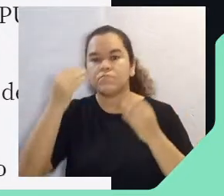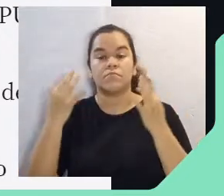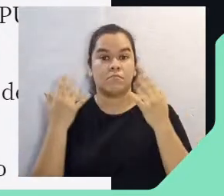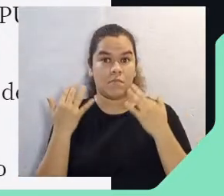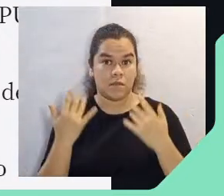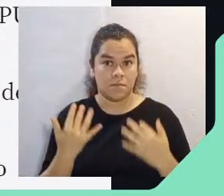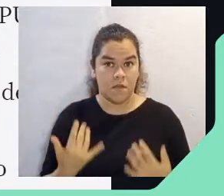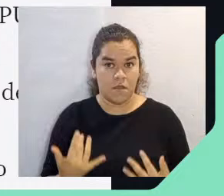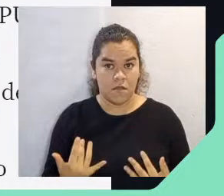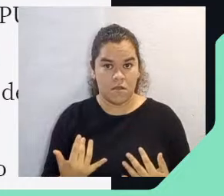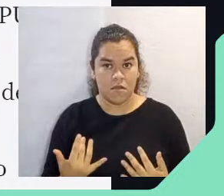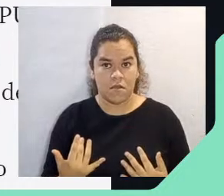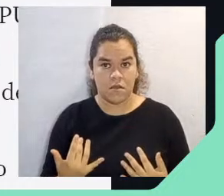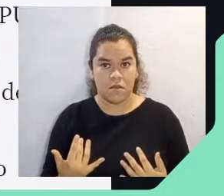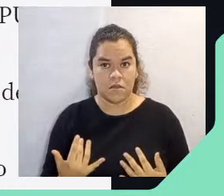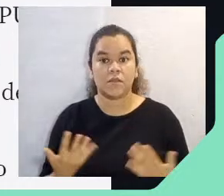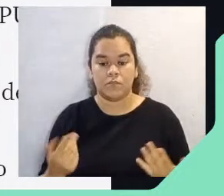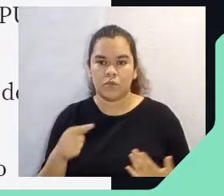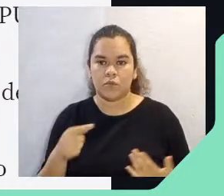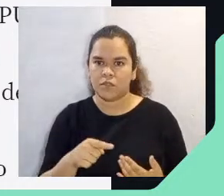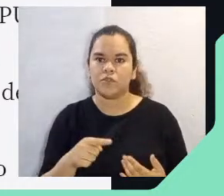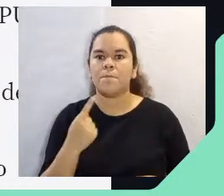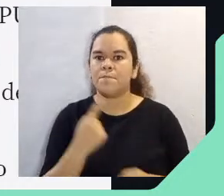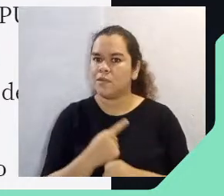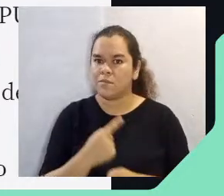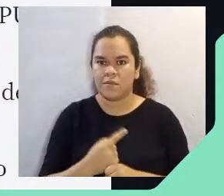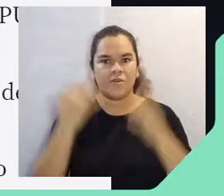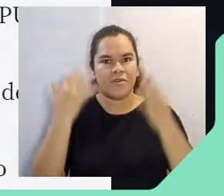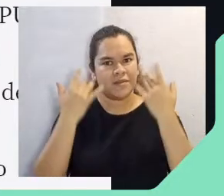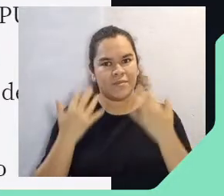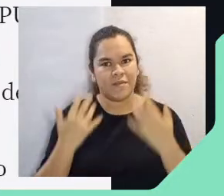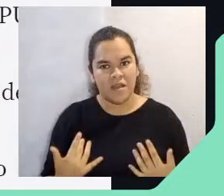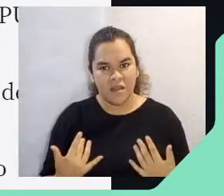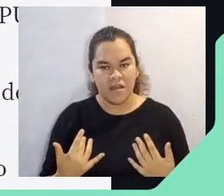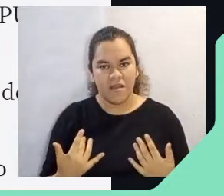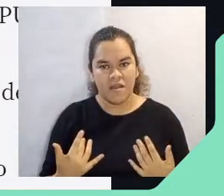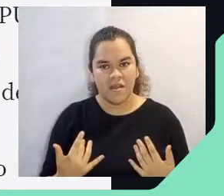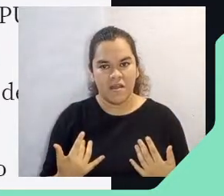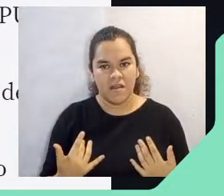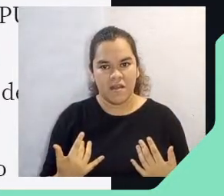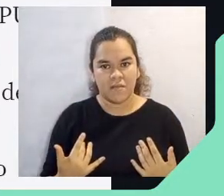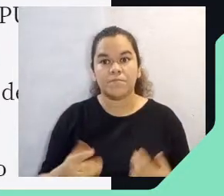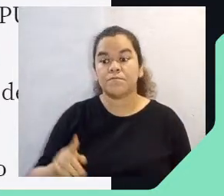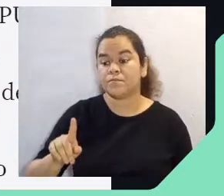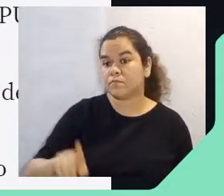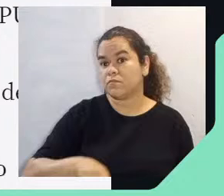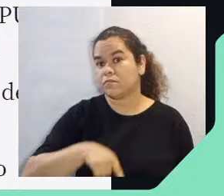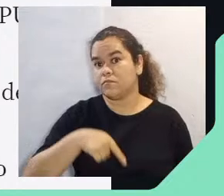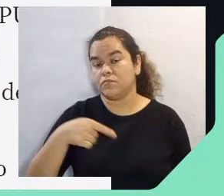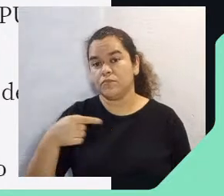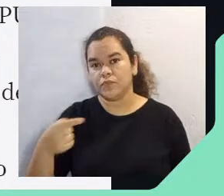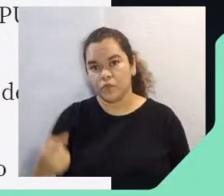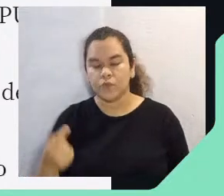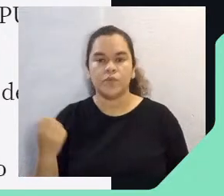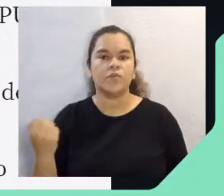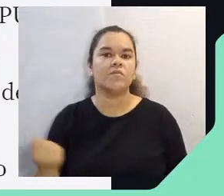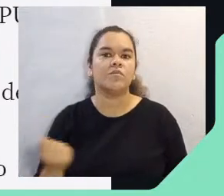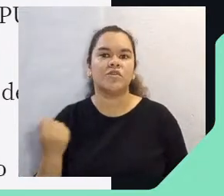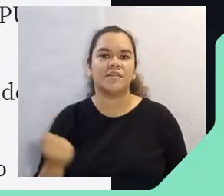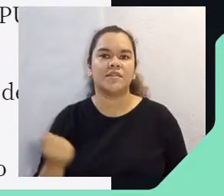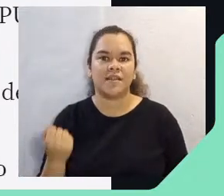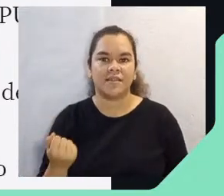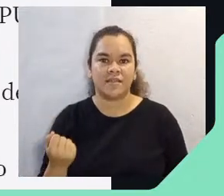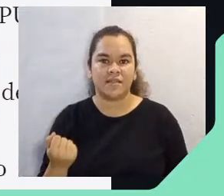lo cual arrancamos con álgebra. Y el otro, la otra base es el desarrollo